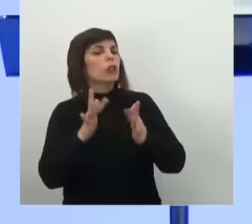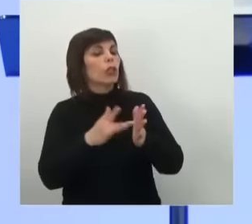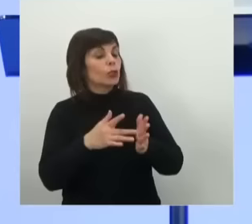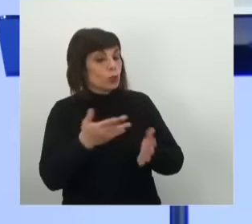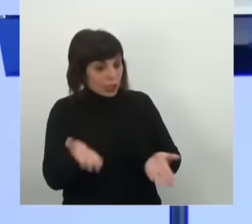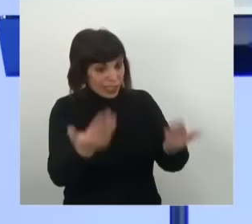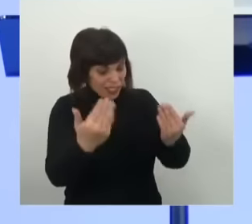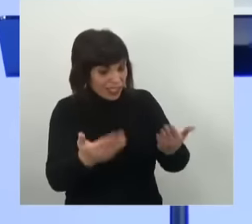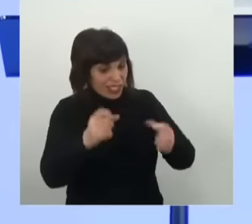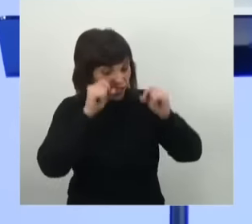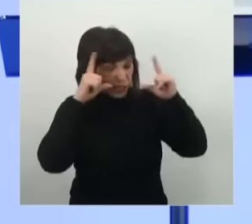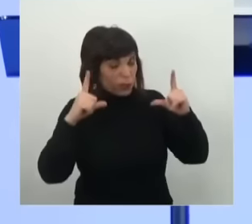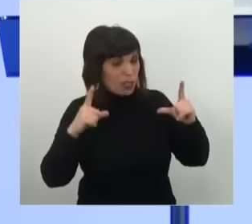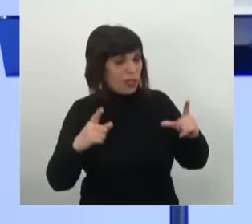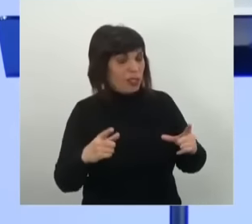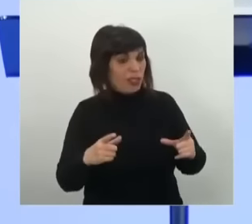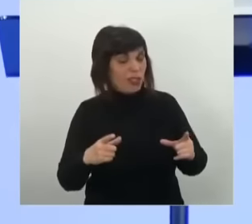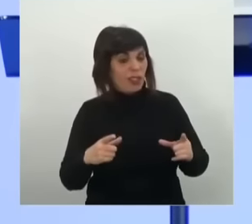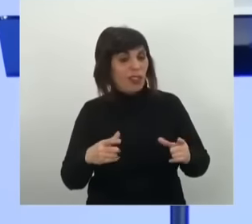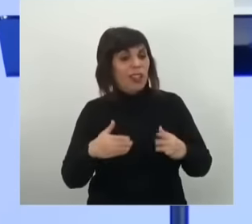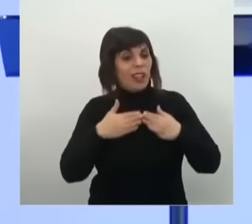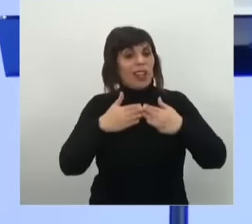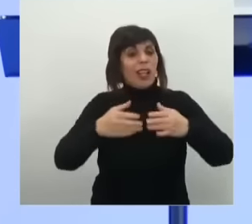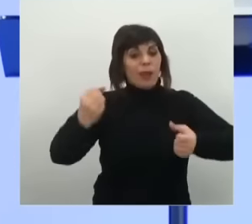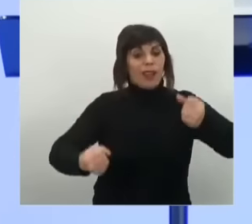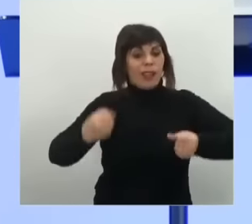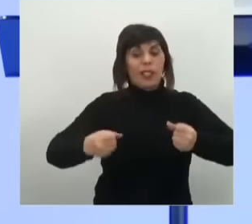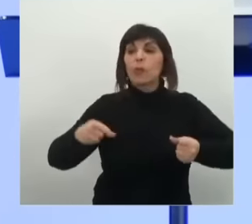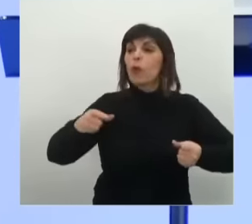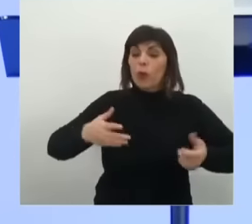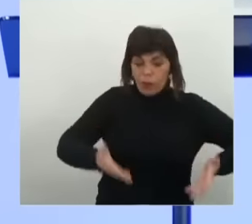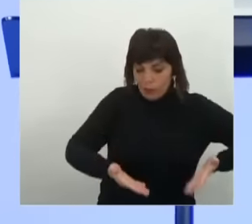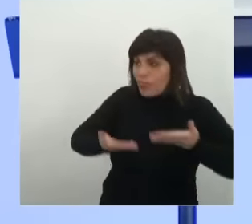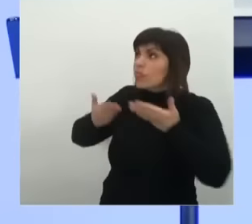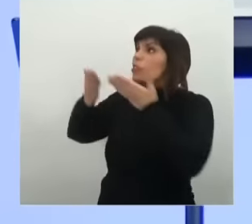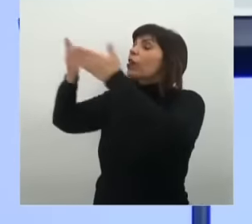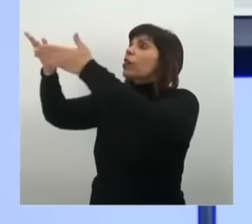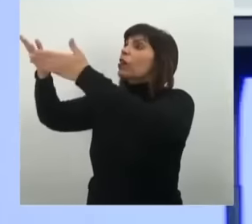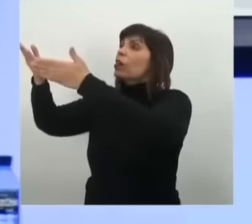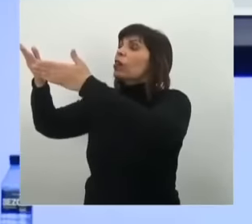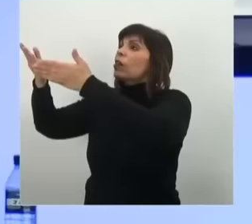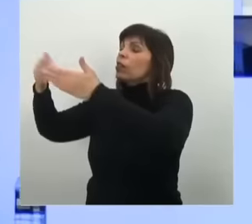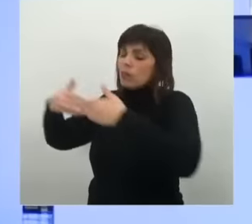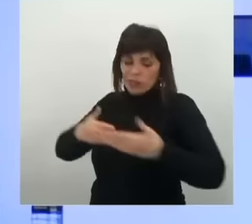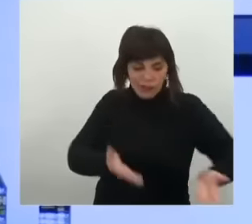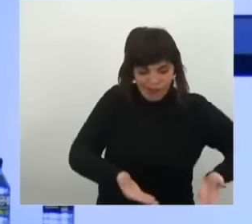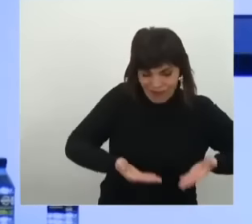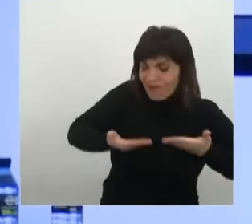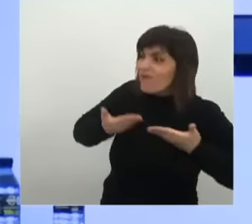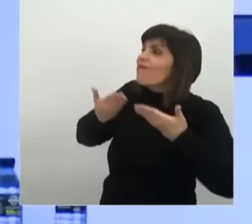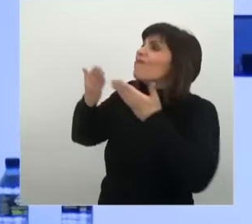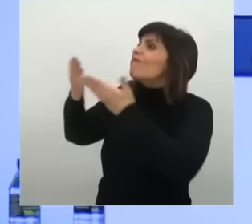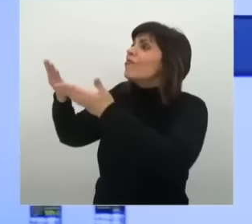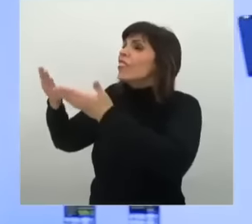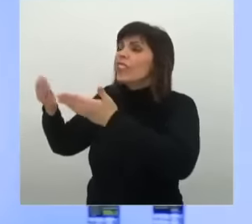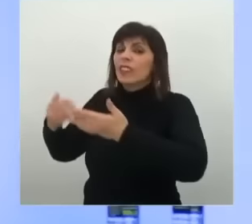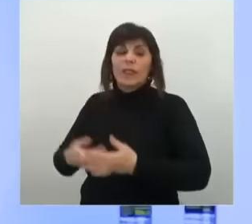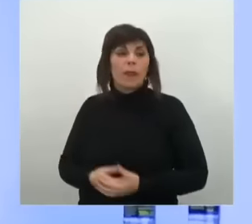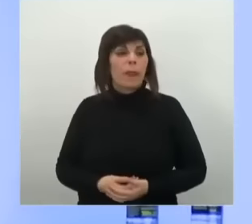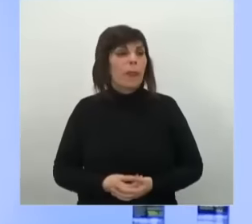Por qué no permites que él tome el timón de Tu barca entrega todo entrega no luches más